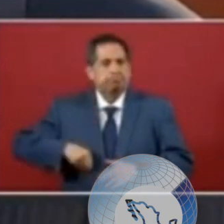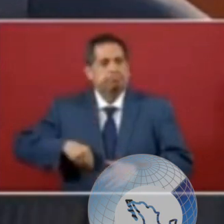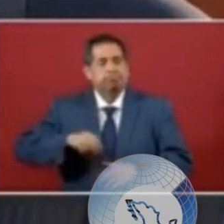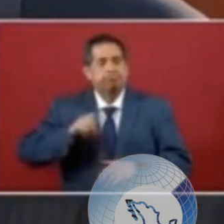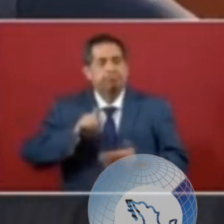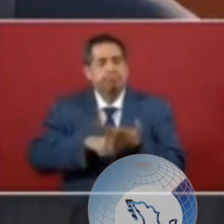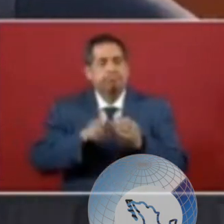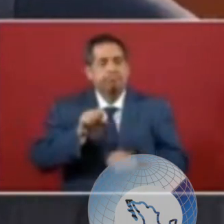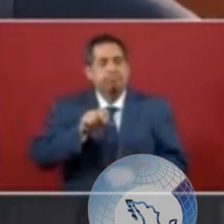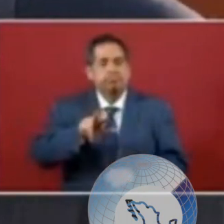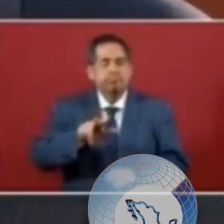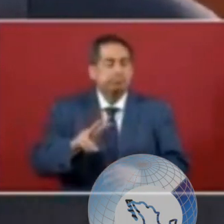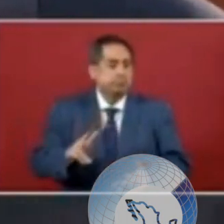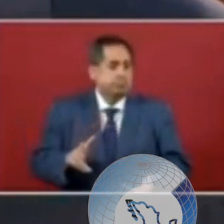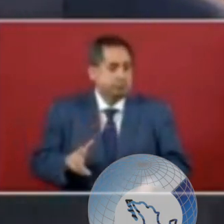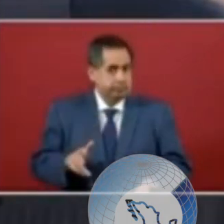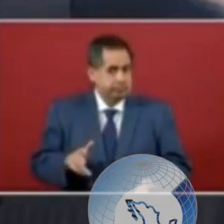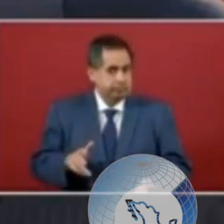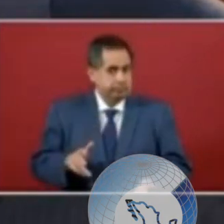y hay